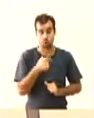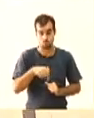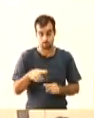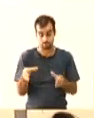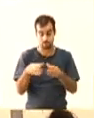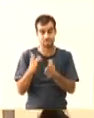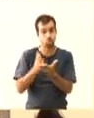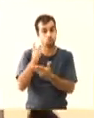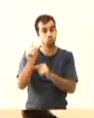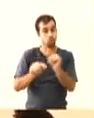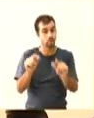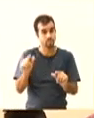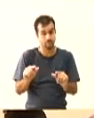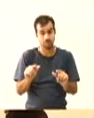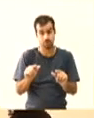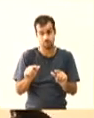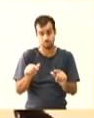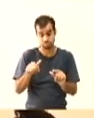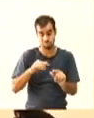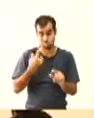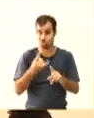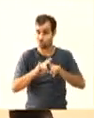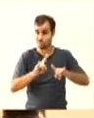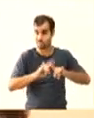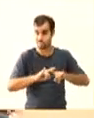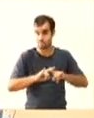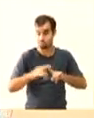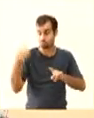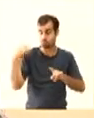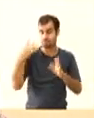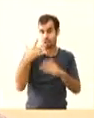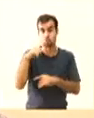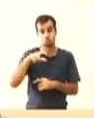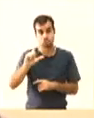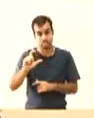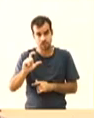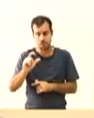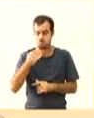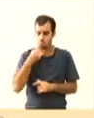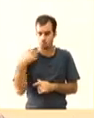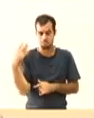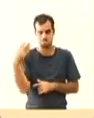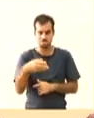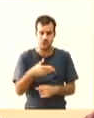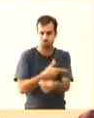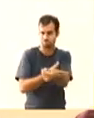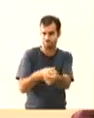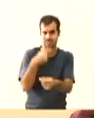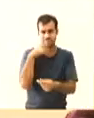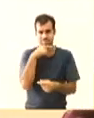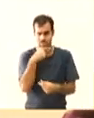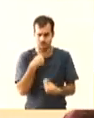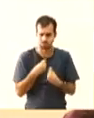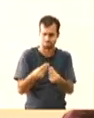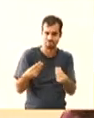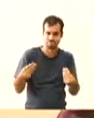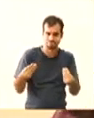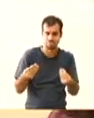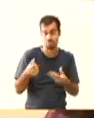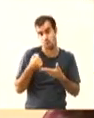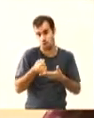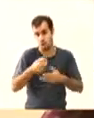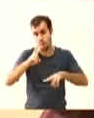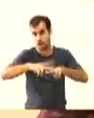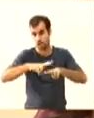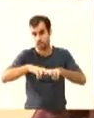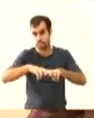de Ciencias Médicas de La Habana han llamado a la Unión de Jóvenes Comunistas para donar sangre voluntaria. Y bueno, así ayudar a la capital y